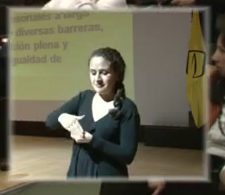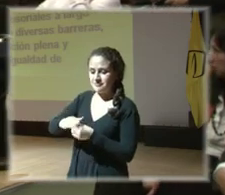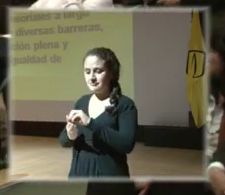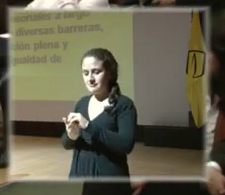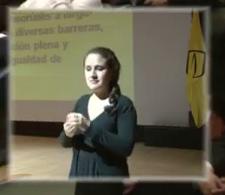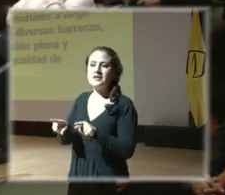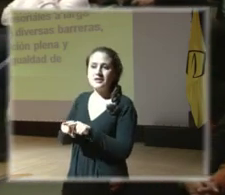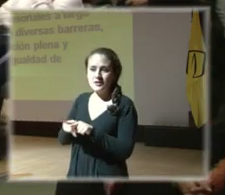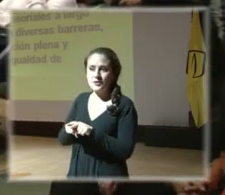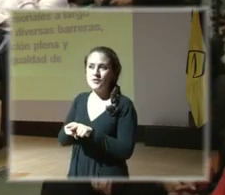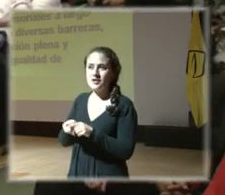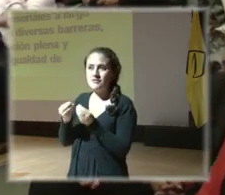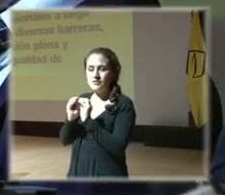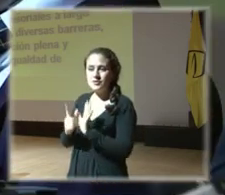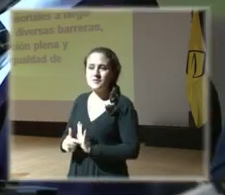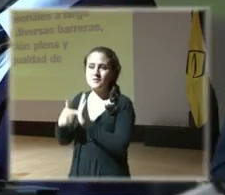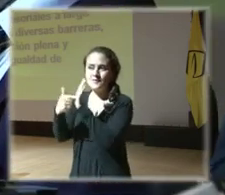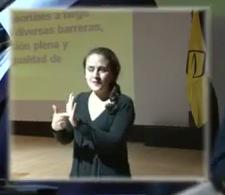Y este es un modelo